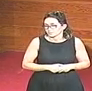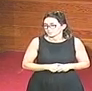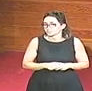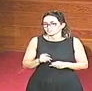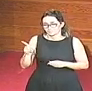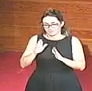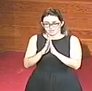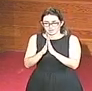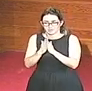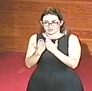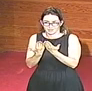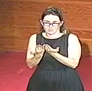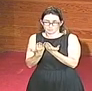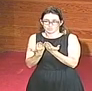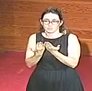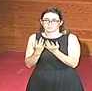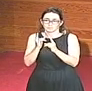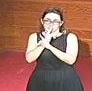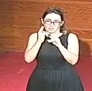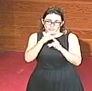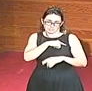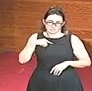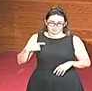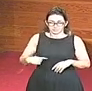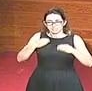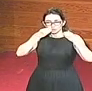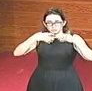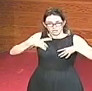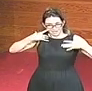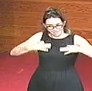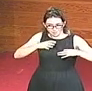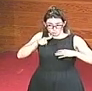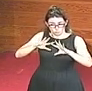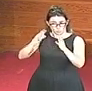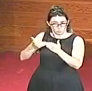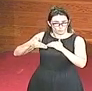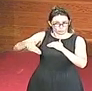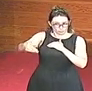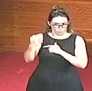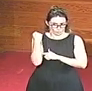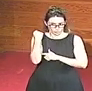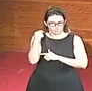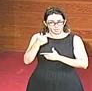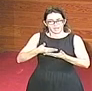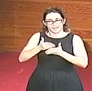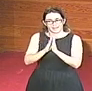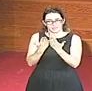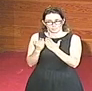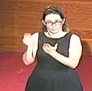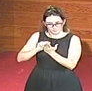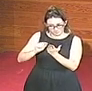autora del libro Hablan los chinos, historias reales para entender a la futura potencia del mundo, publicado en 2012 en